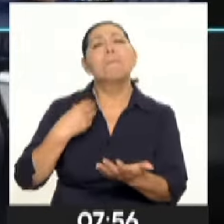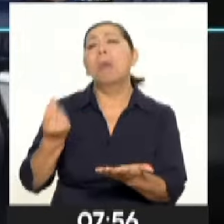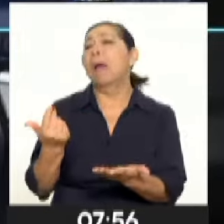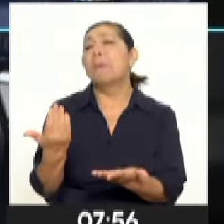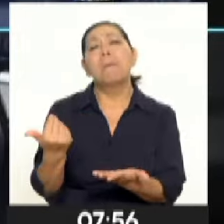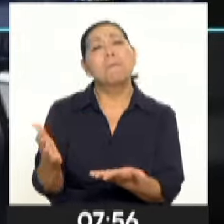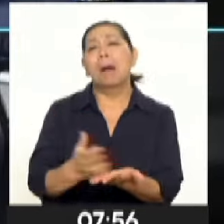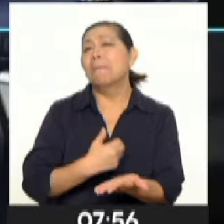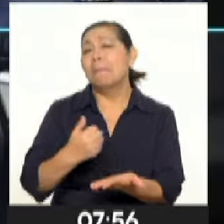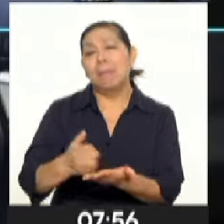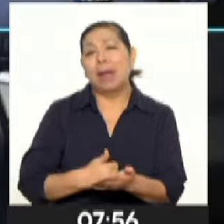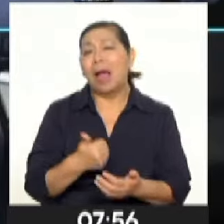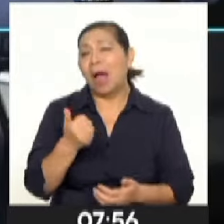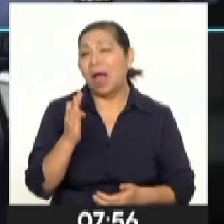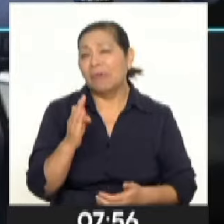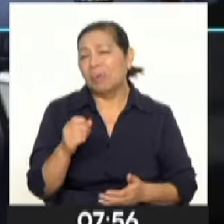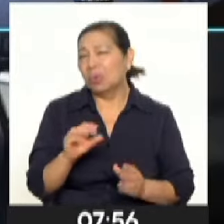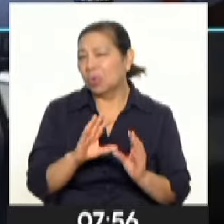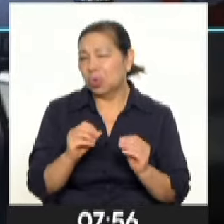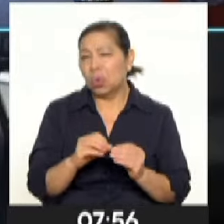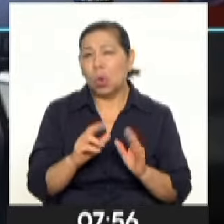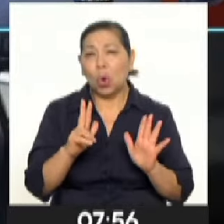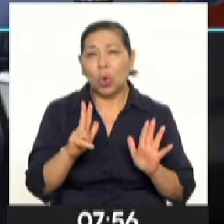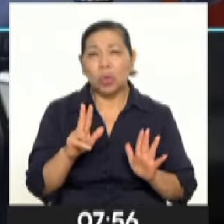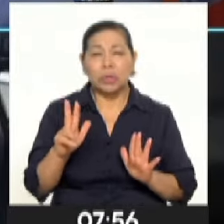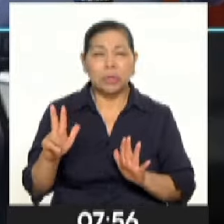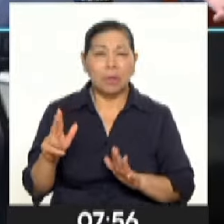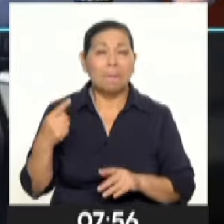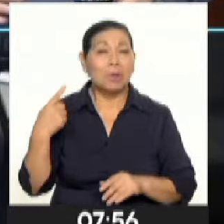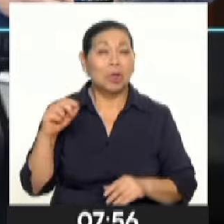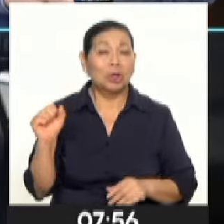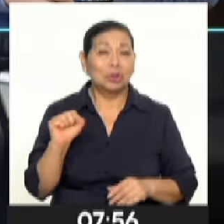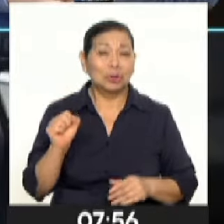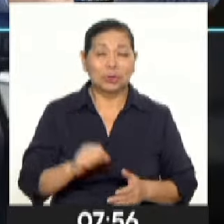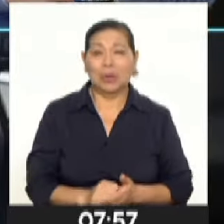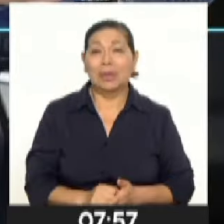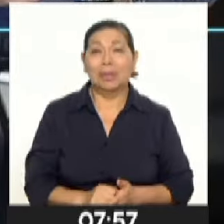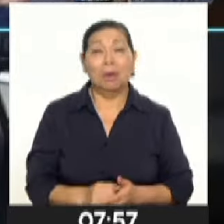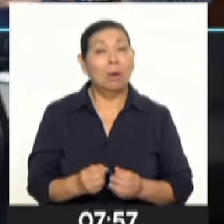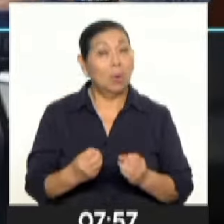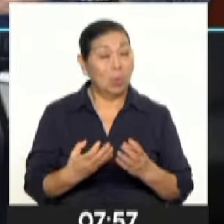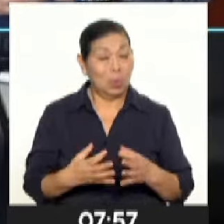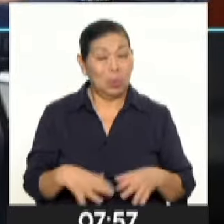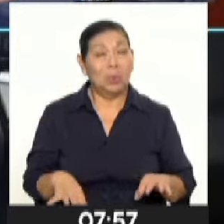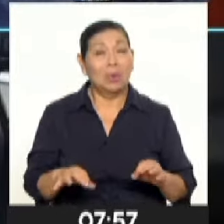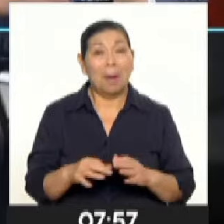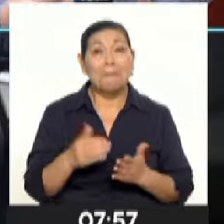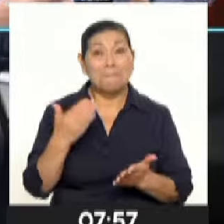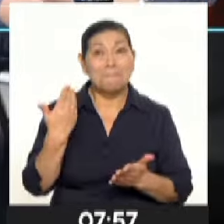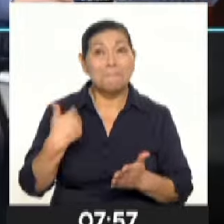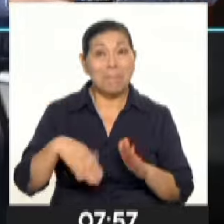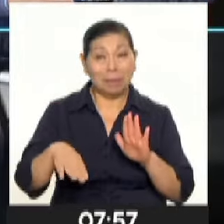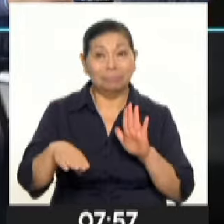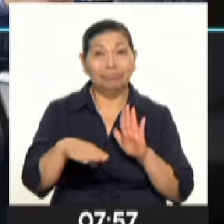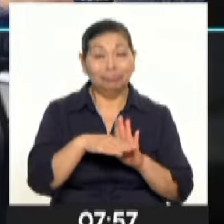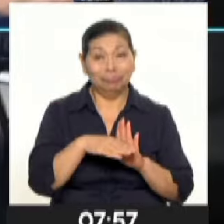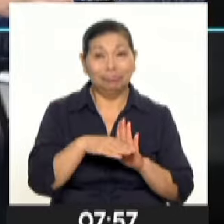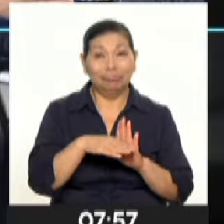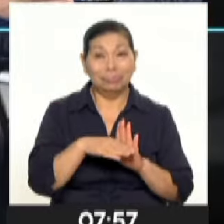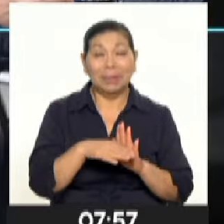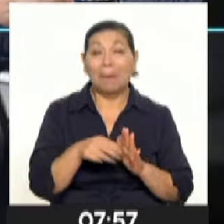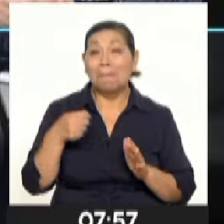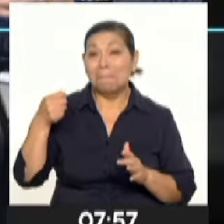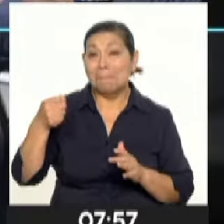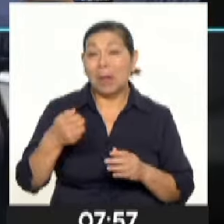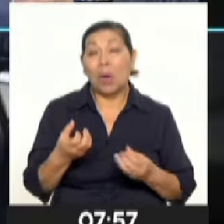AFP. Se retiraron en total más de 88 mil millones de soles. Es un monto importante, es más de la mitad de lo que se tiene hoy día en el